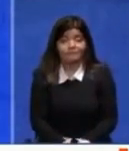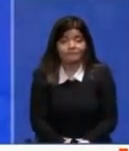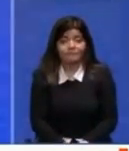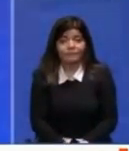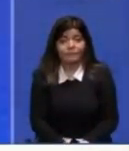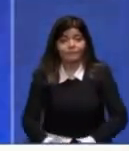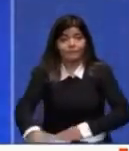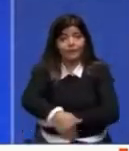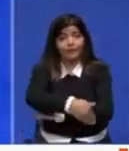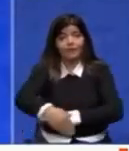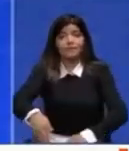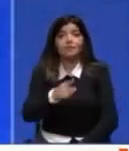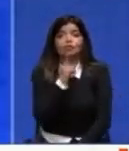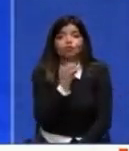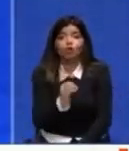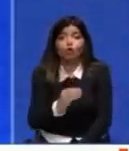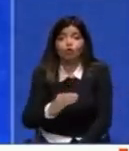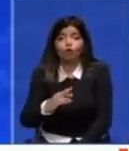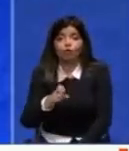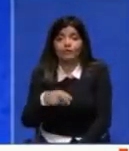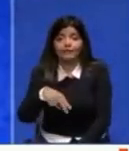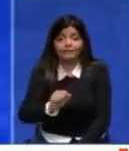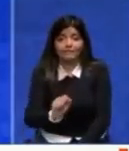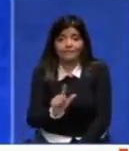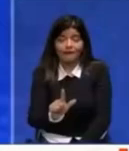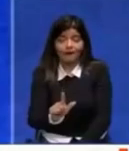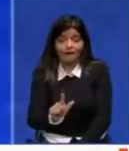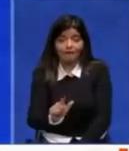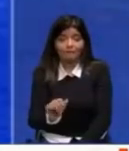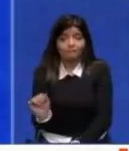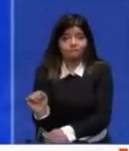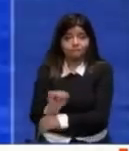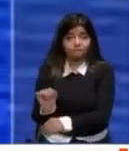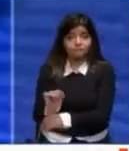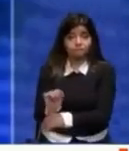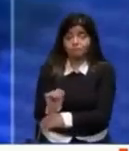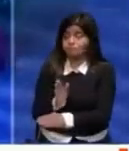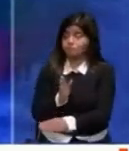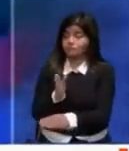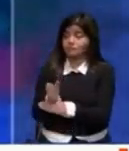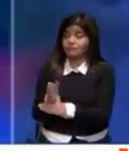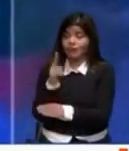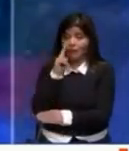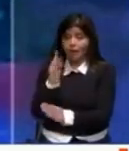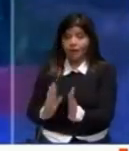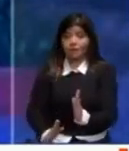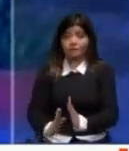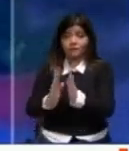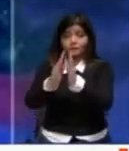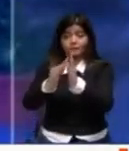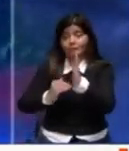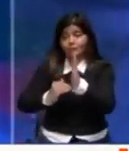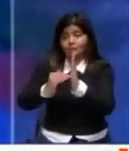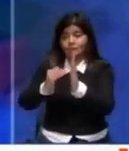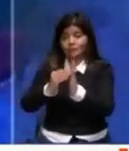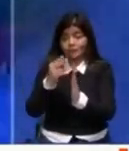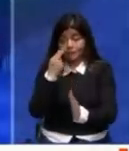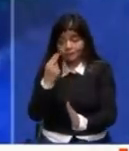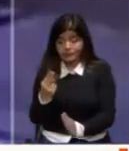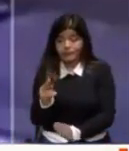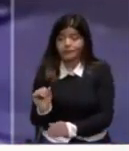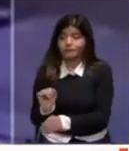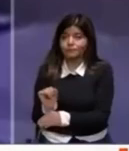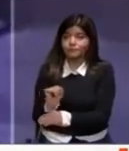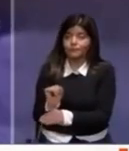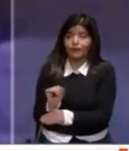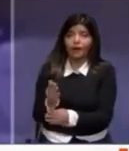Calle Tocornal de Santiago, y quien va a bordo del Jeep viene a visitar a una persona a este edificio de departamentos. Mientras espera que le